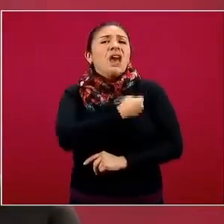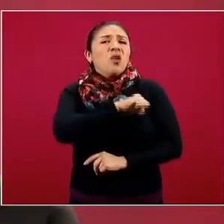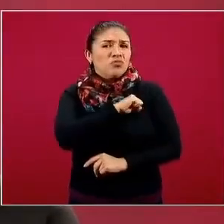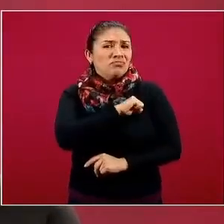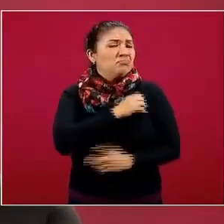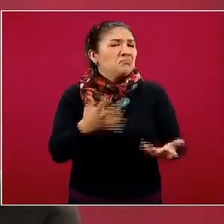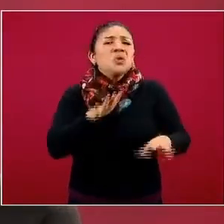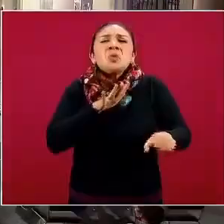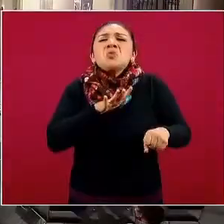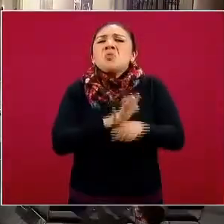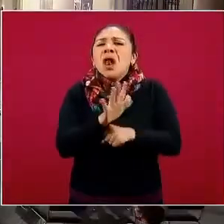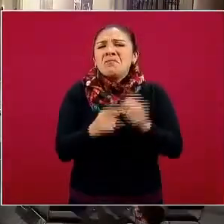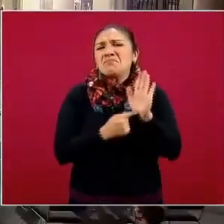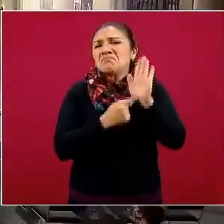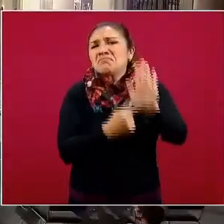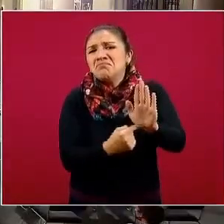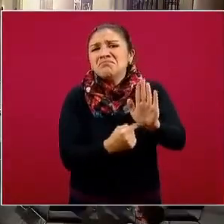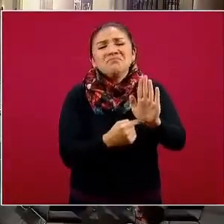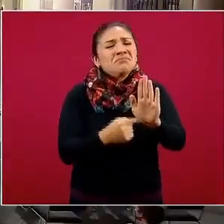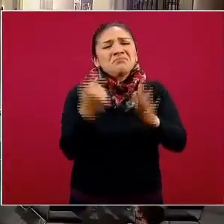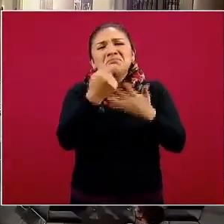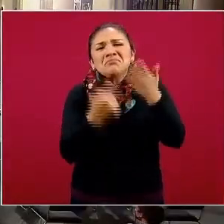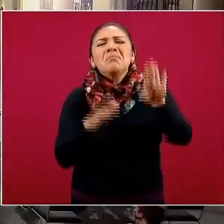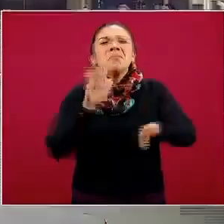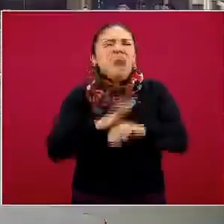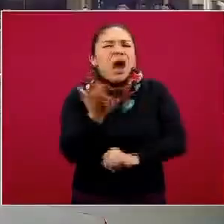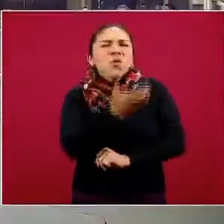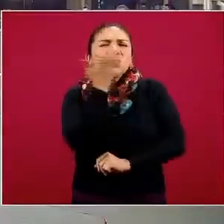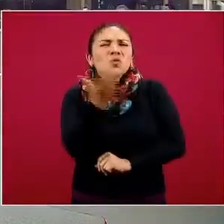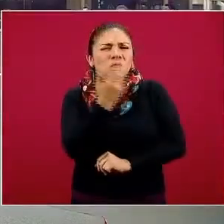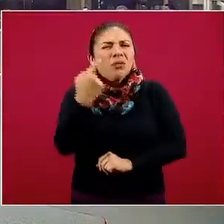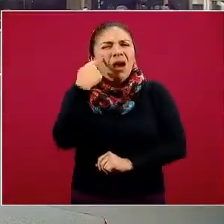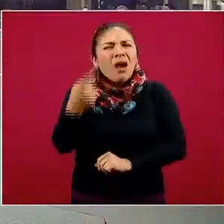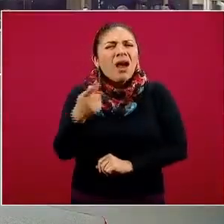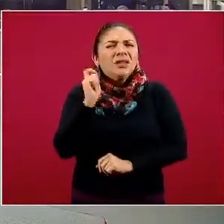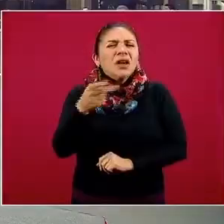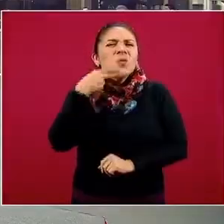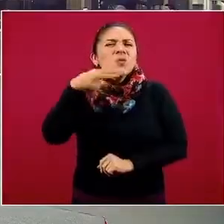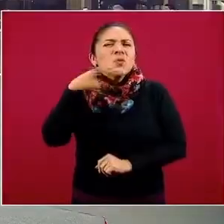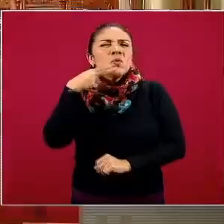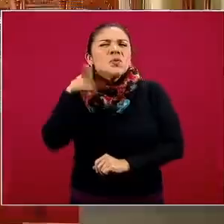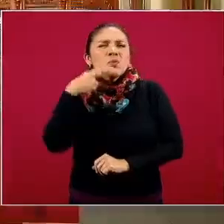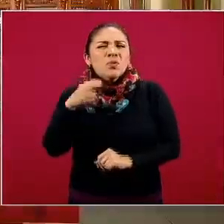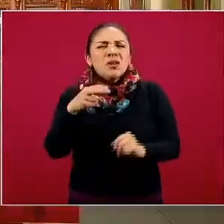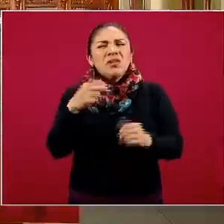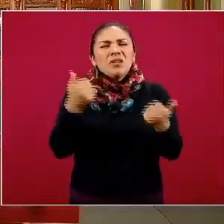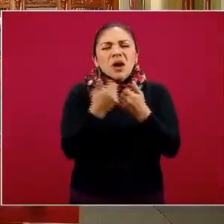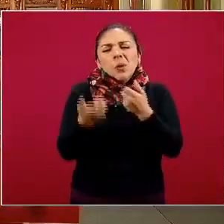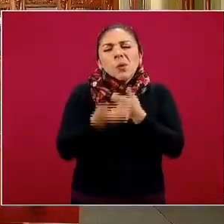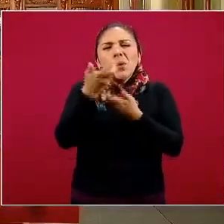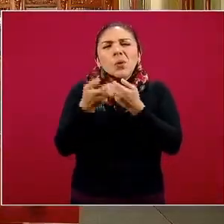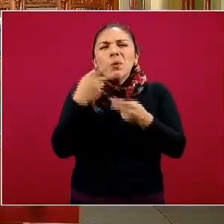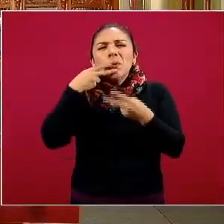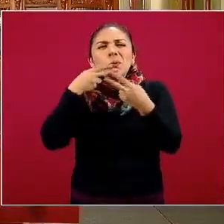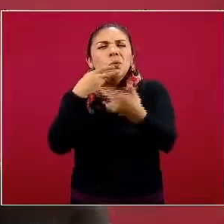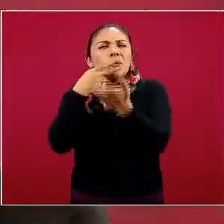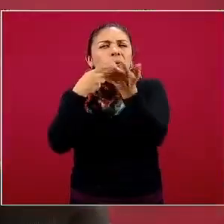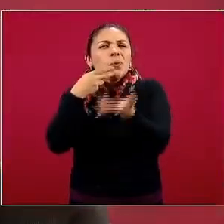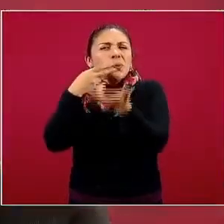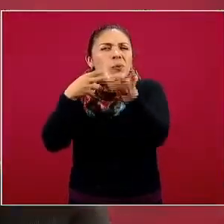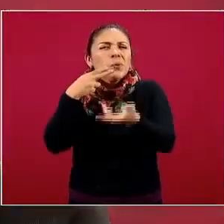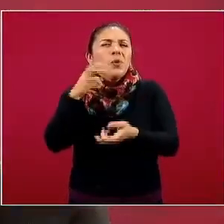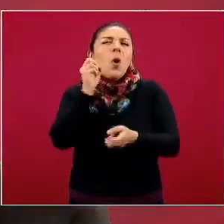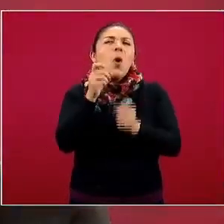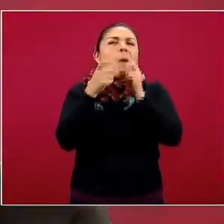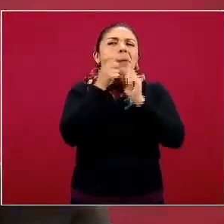sus formas de presentación, la más tradicional, consumida por combustión, cigarros, pipas,